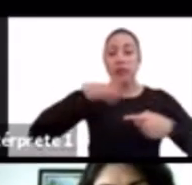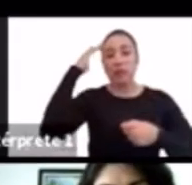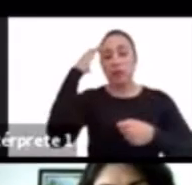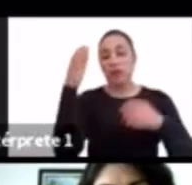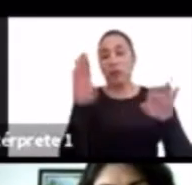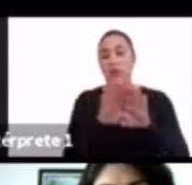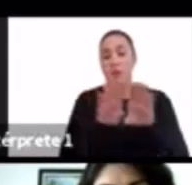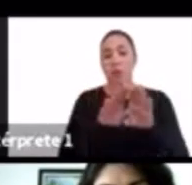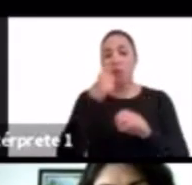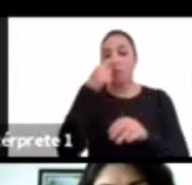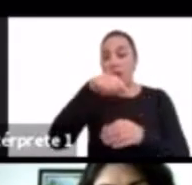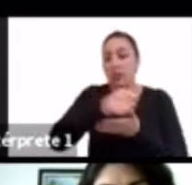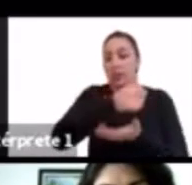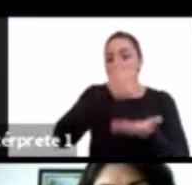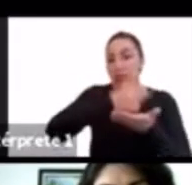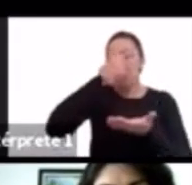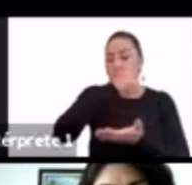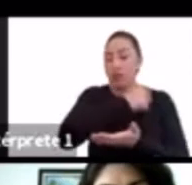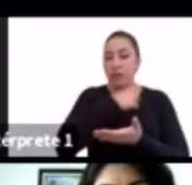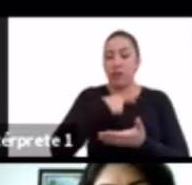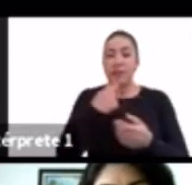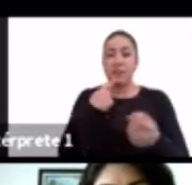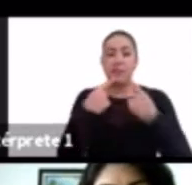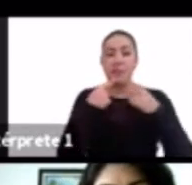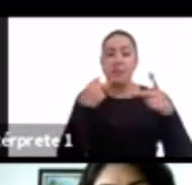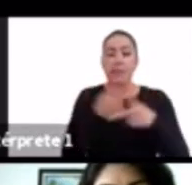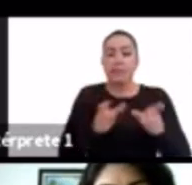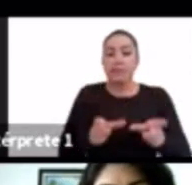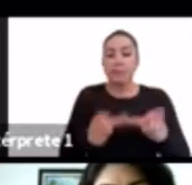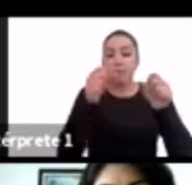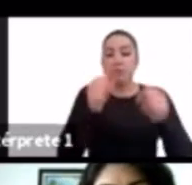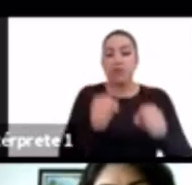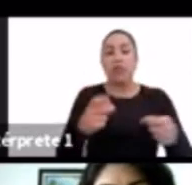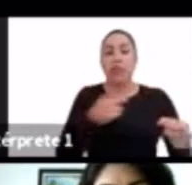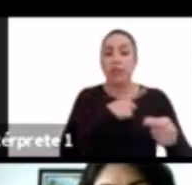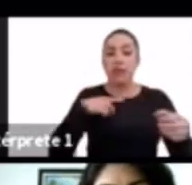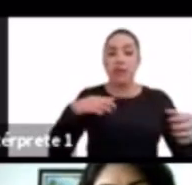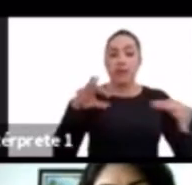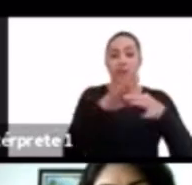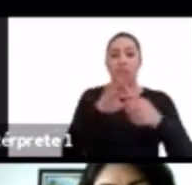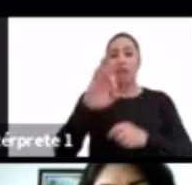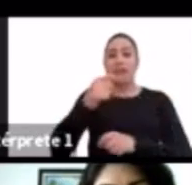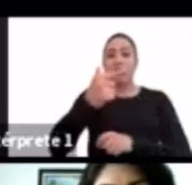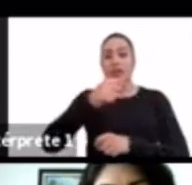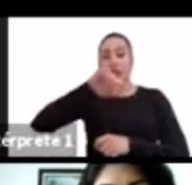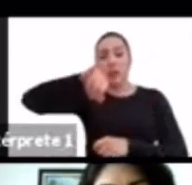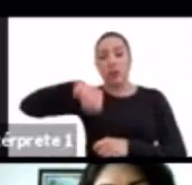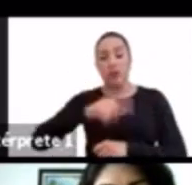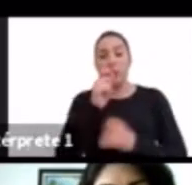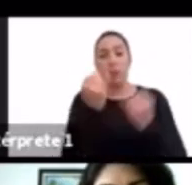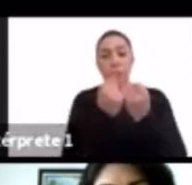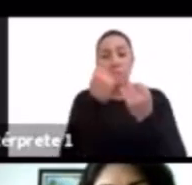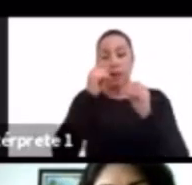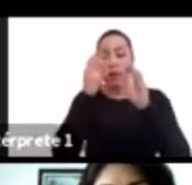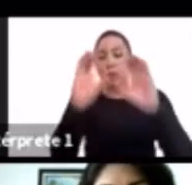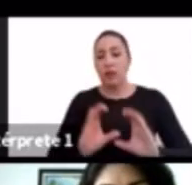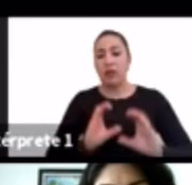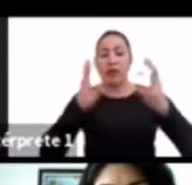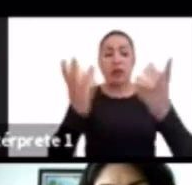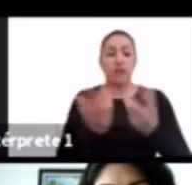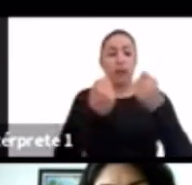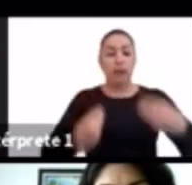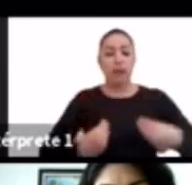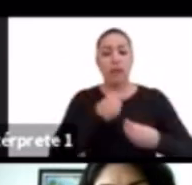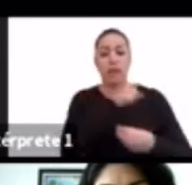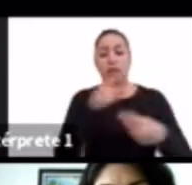Ciudad de México sobre seguridad ciudadana que involucra a la Fiscalía General de Justicia con los fines de salvaguardar las vidas, libertades y la integridad, además